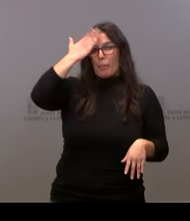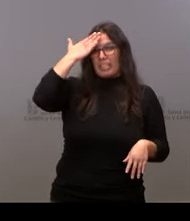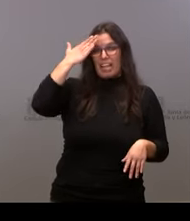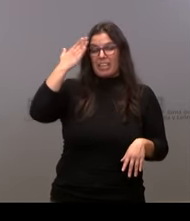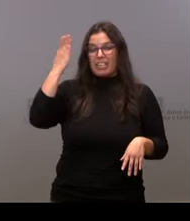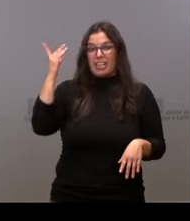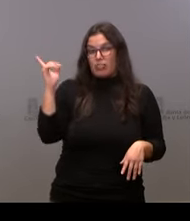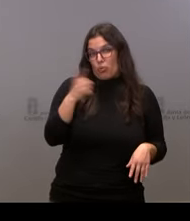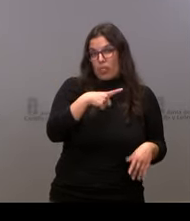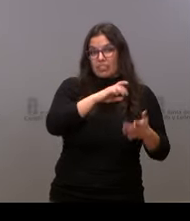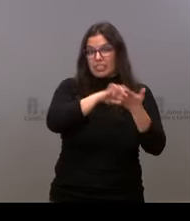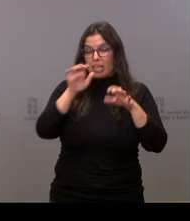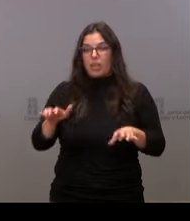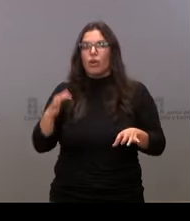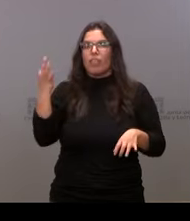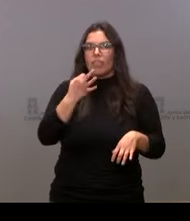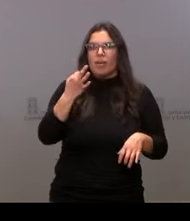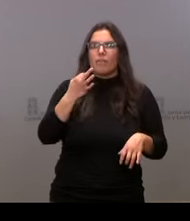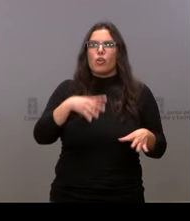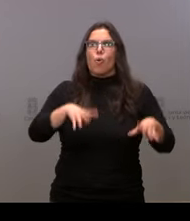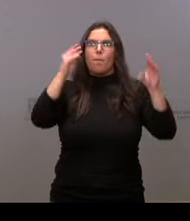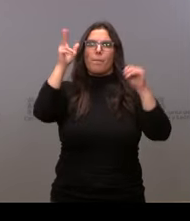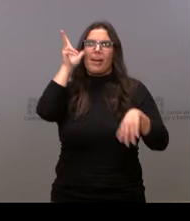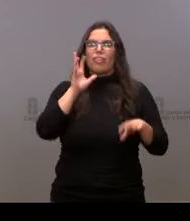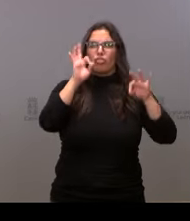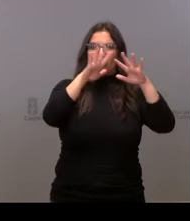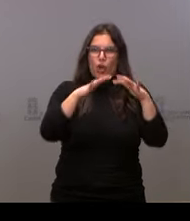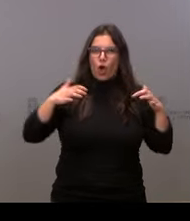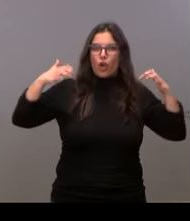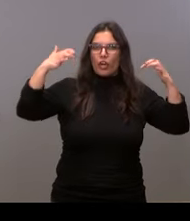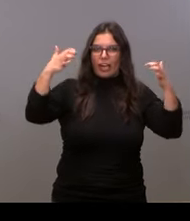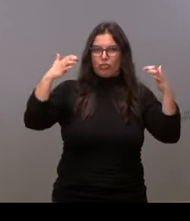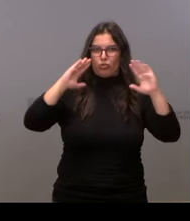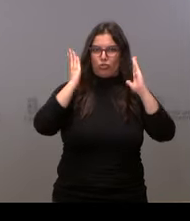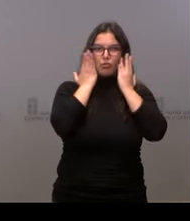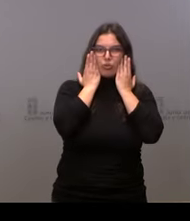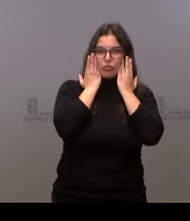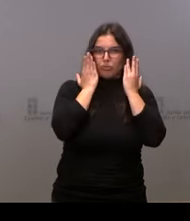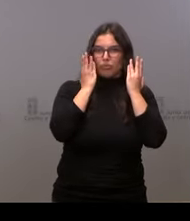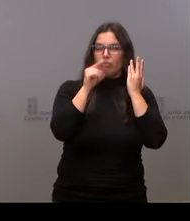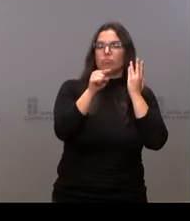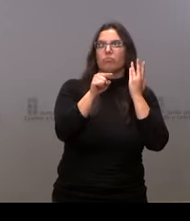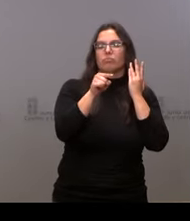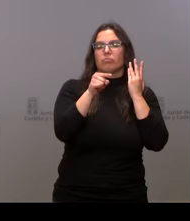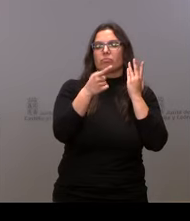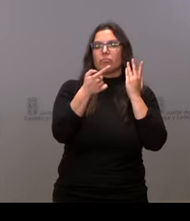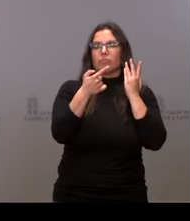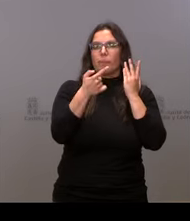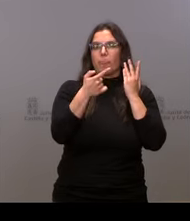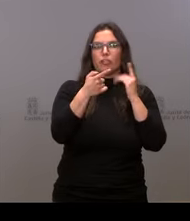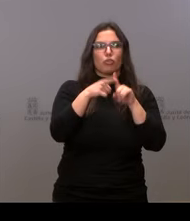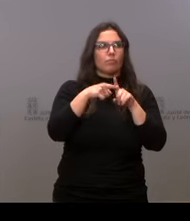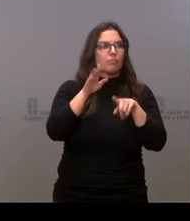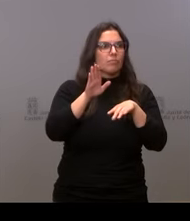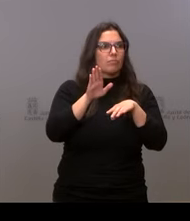castilla y león' deben tener un palacio de congresos a la altura de lo que se espera que puede ser un elemento no sólo cultural